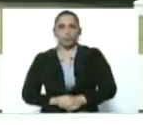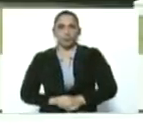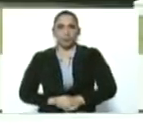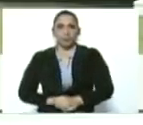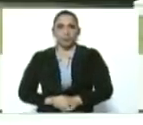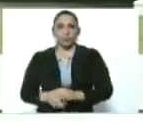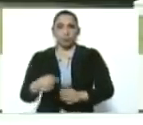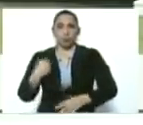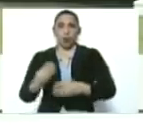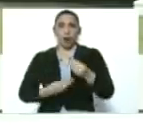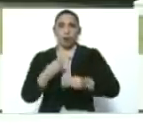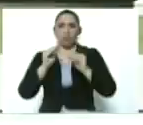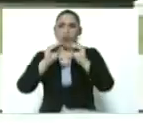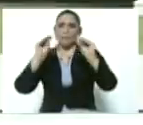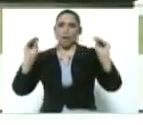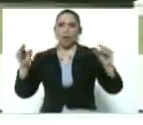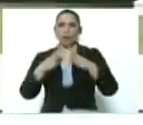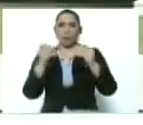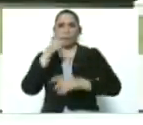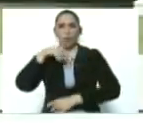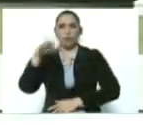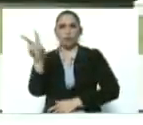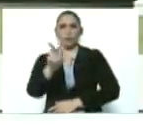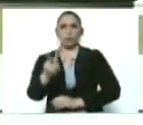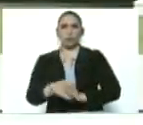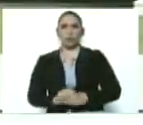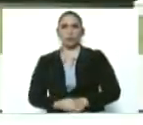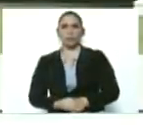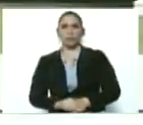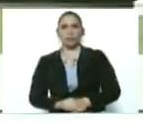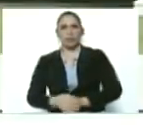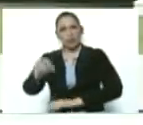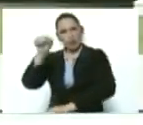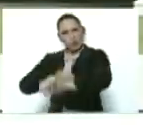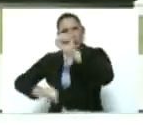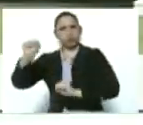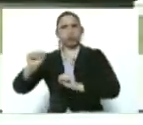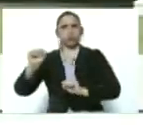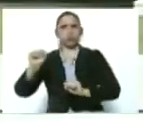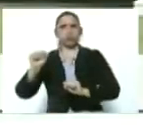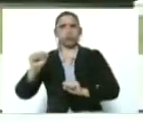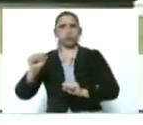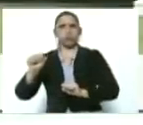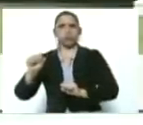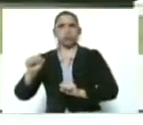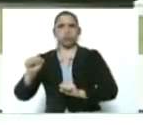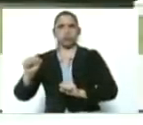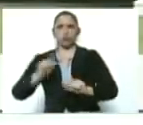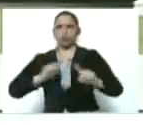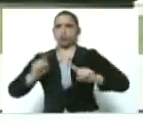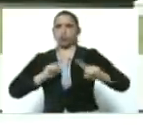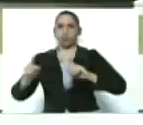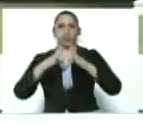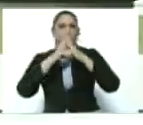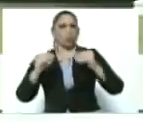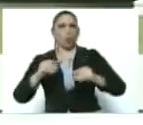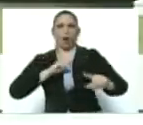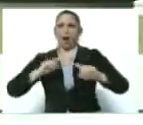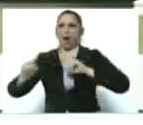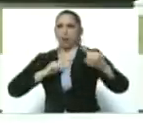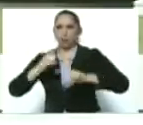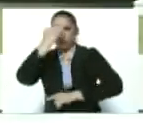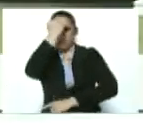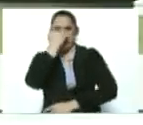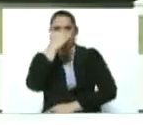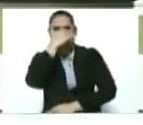y ahora hago un llamado a toda la población venezolana que rechazamos y repudiamos activamente todo acto de terrorismo